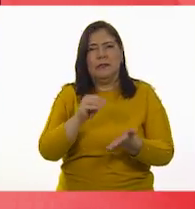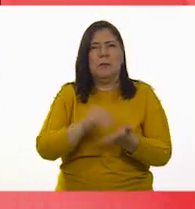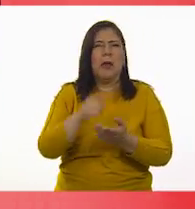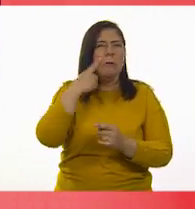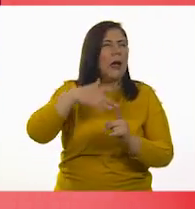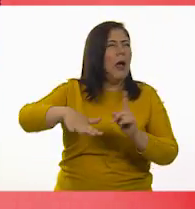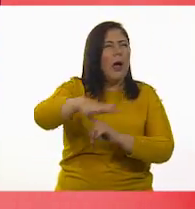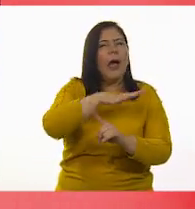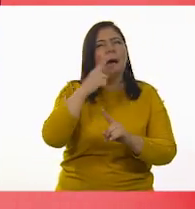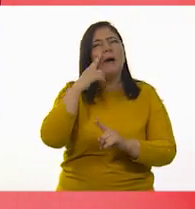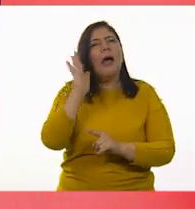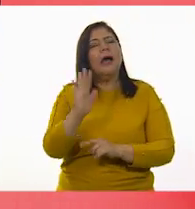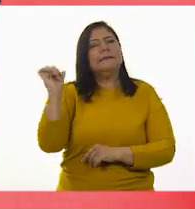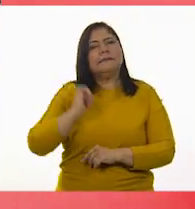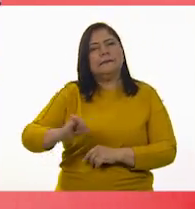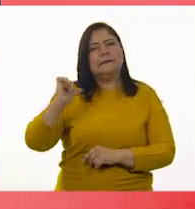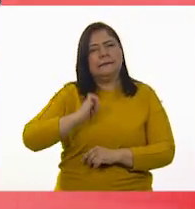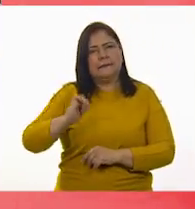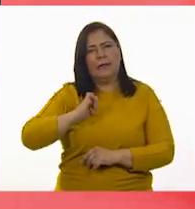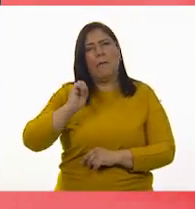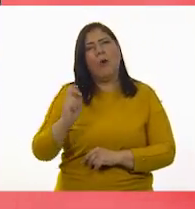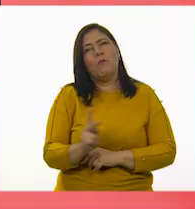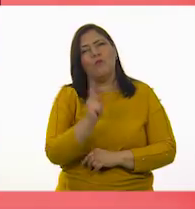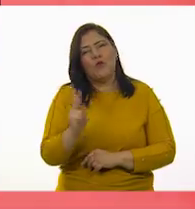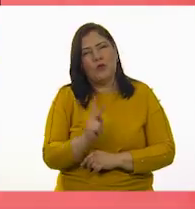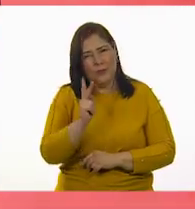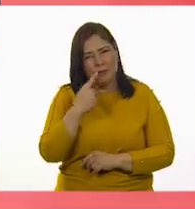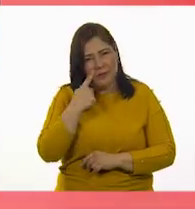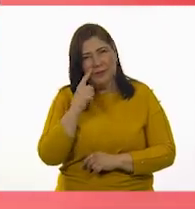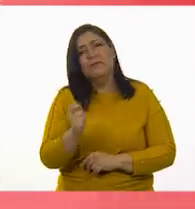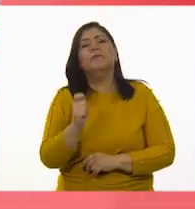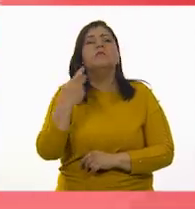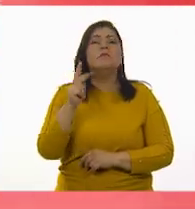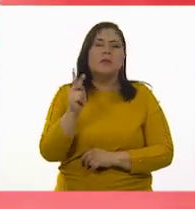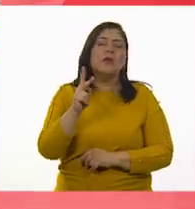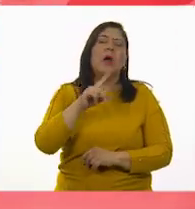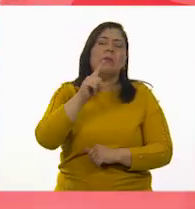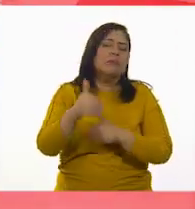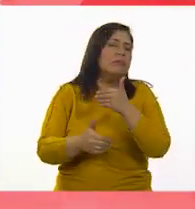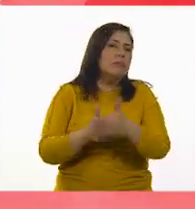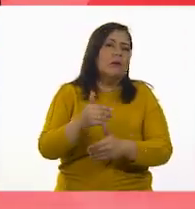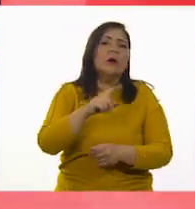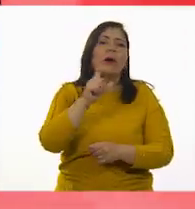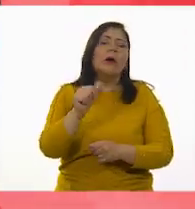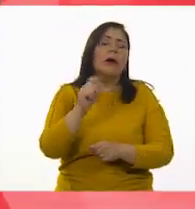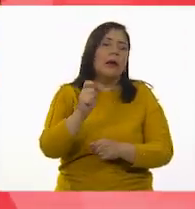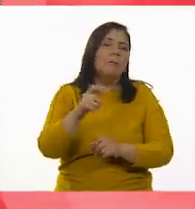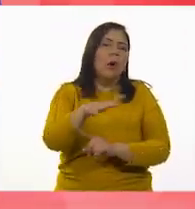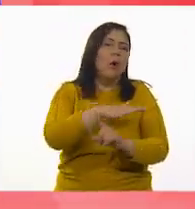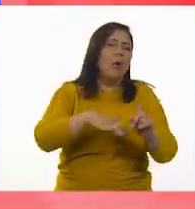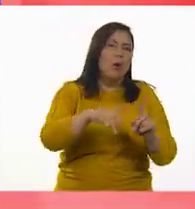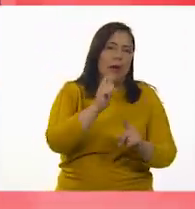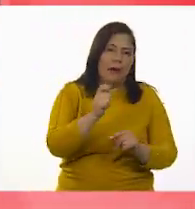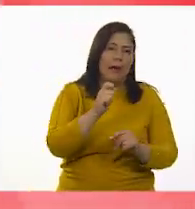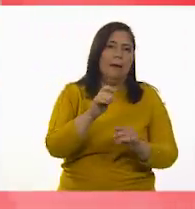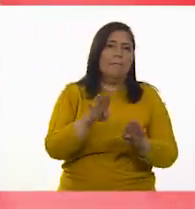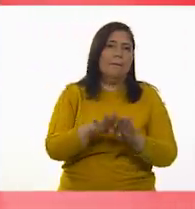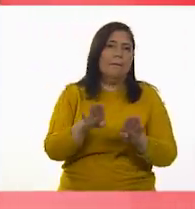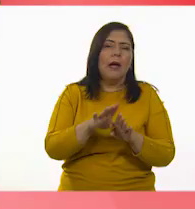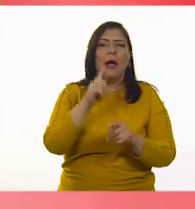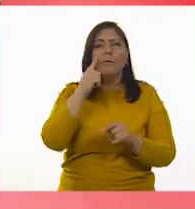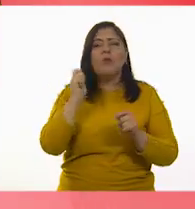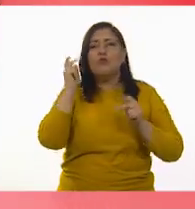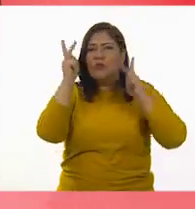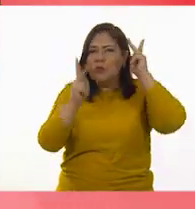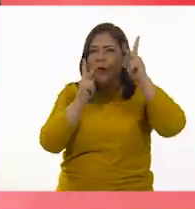provinciano, pues fue un pueblo cercano a la capital, pero con el tiempo se convirtió en un barrio más. Se puede visitar la